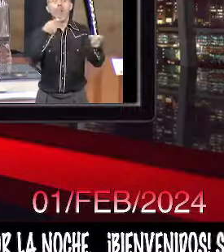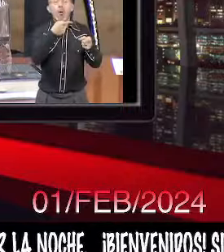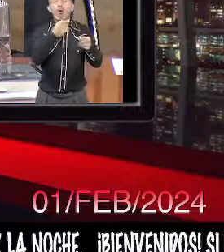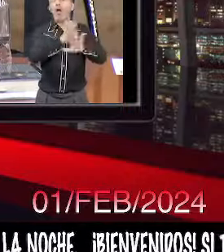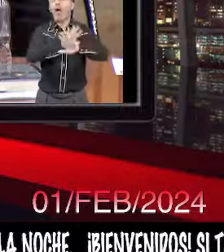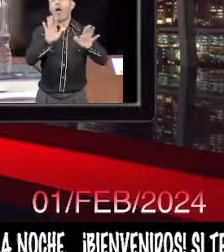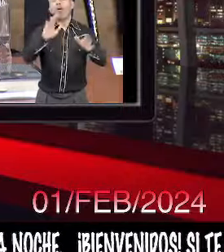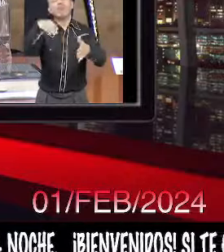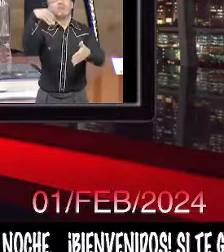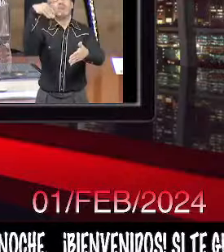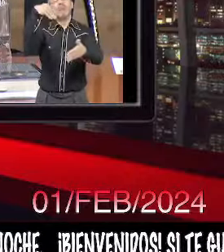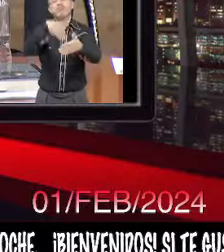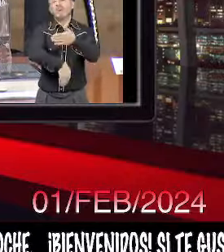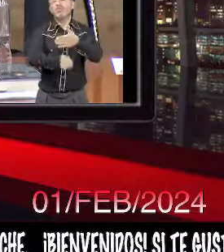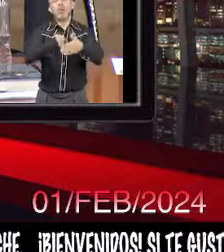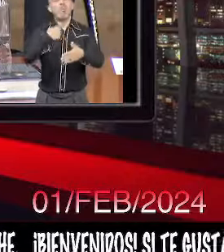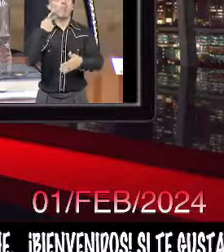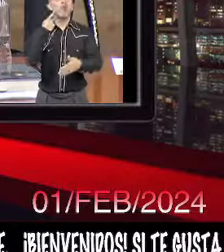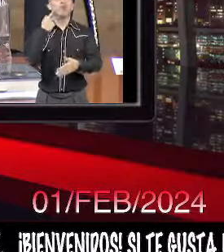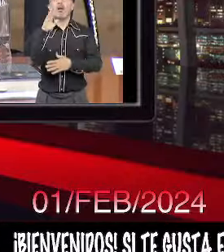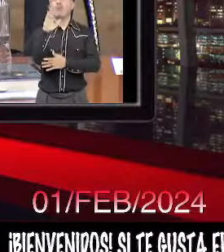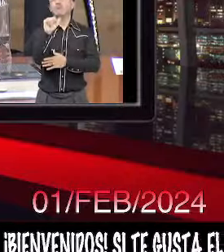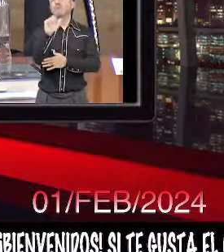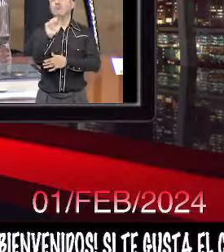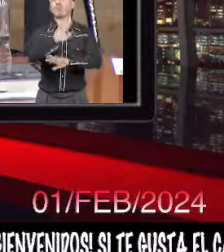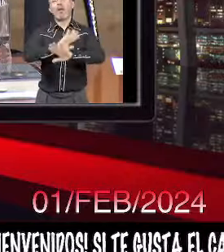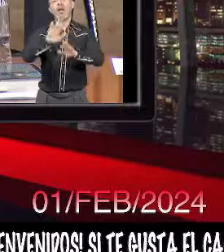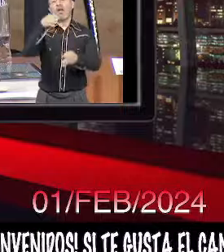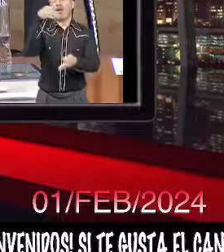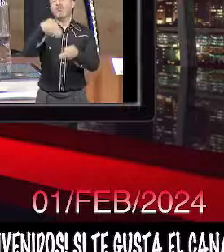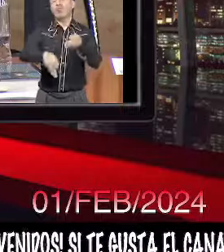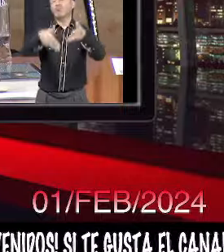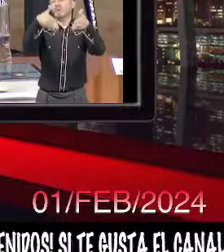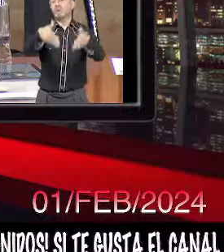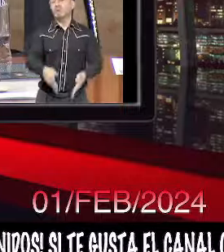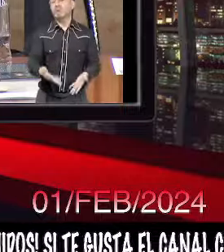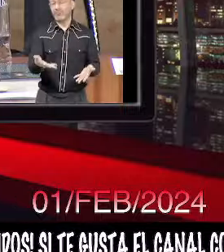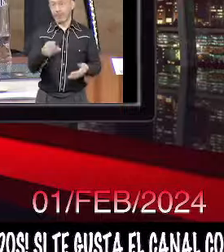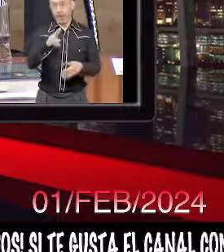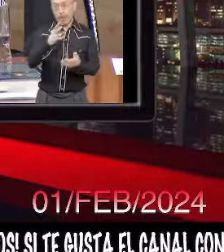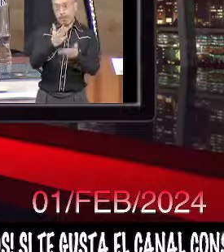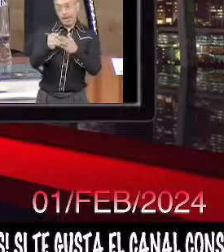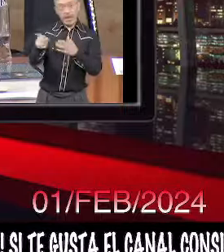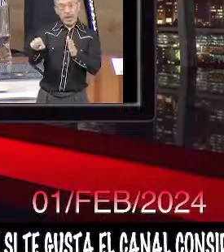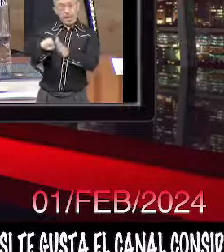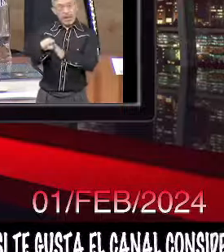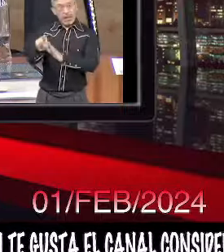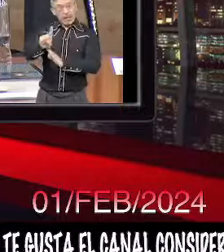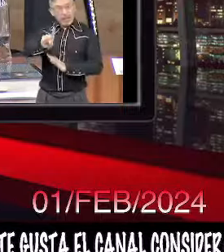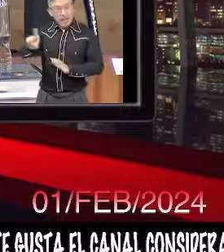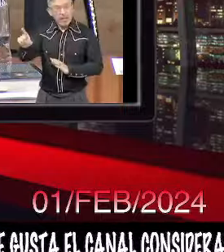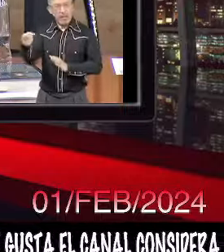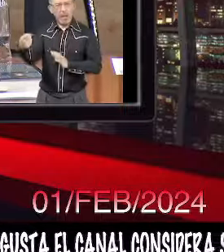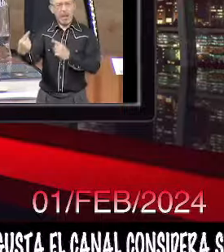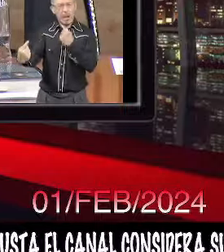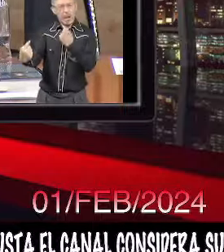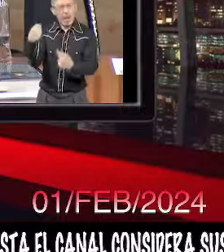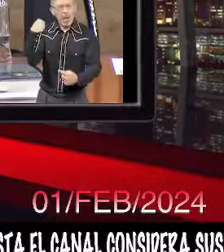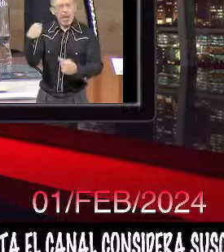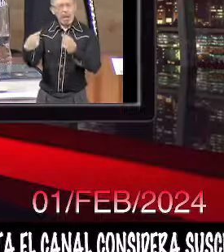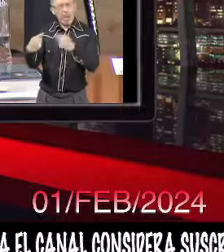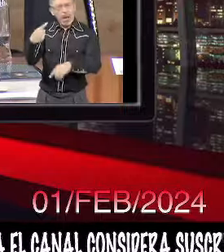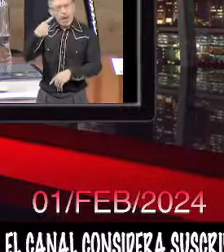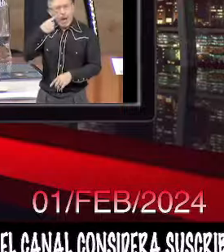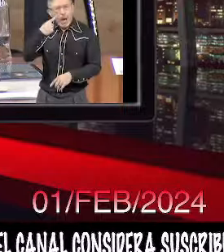se diría que ejerzo violencia política de género, y sin embargo desde la derecha las provocaciones y las descalificaciones constantes